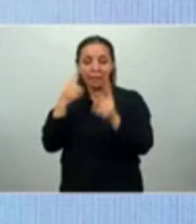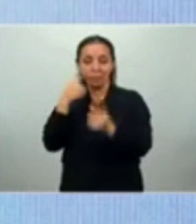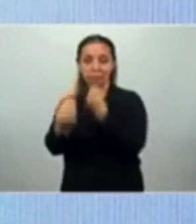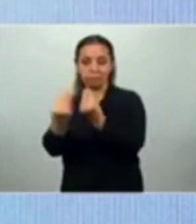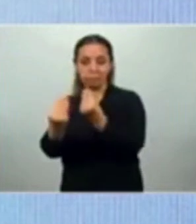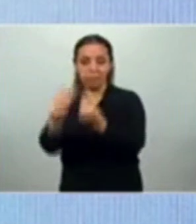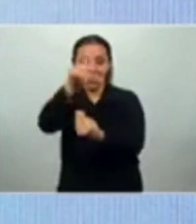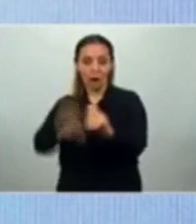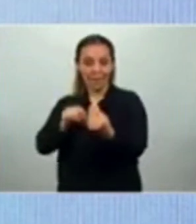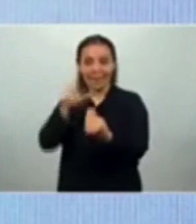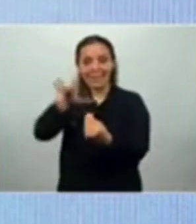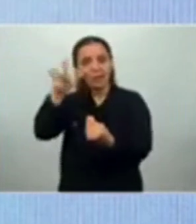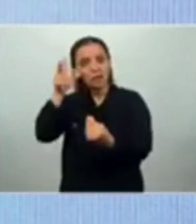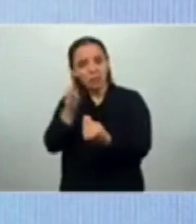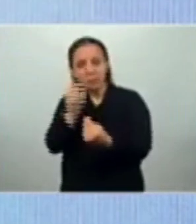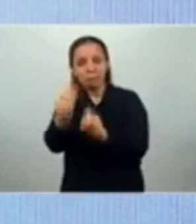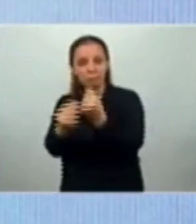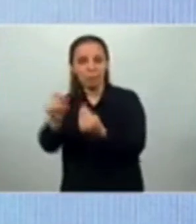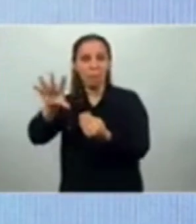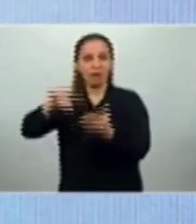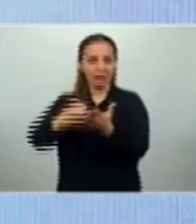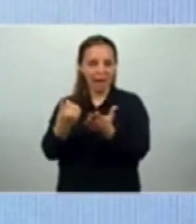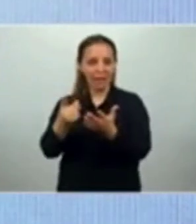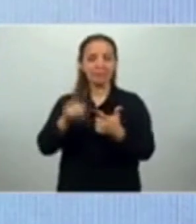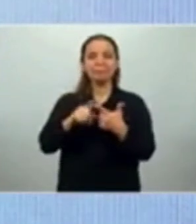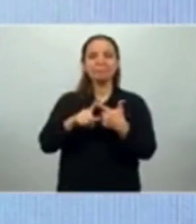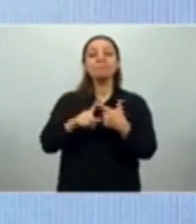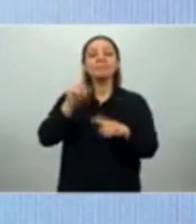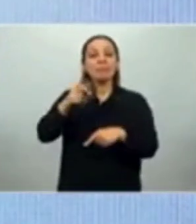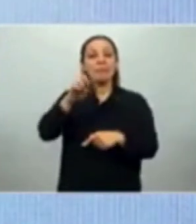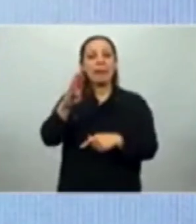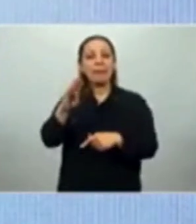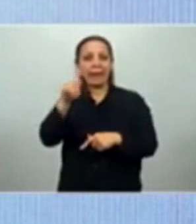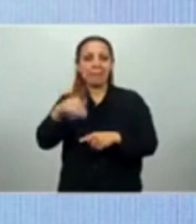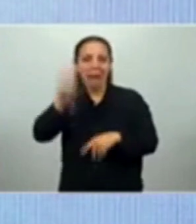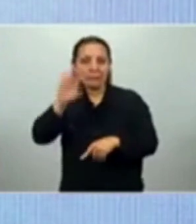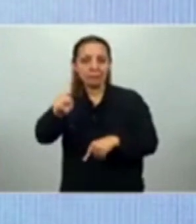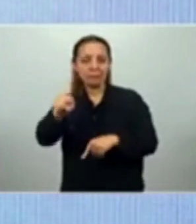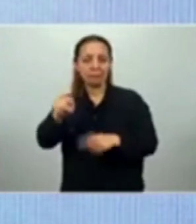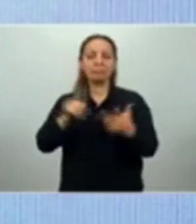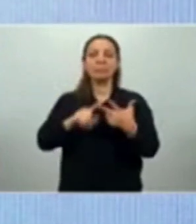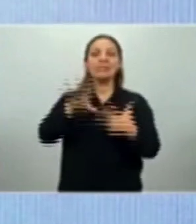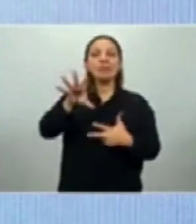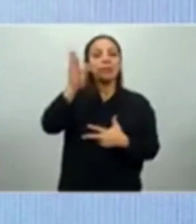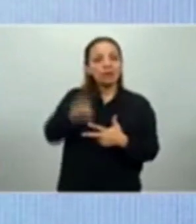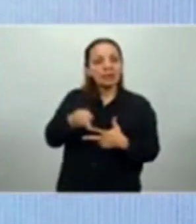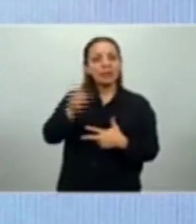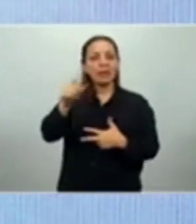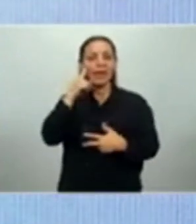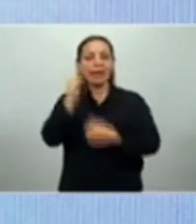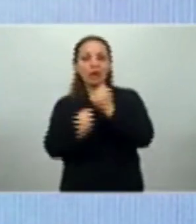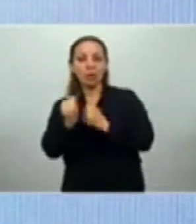el 36% del Producto Bruto Interno de la Argentina, tenemos el 50% de la